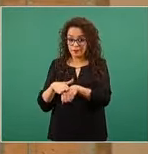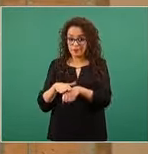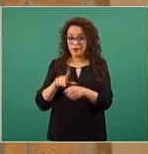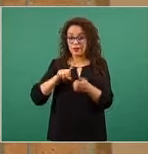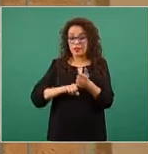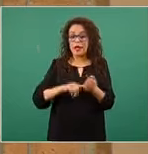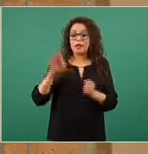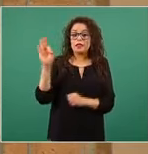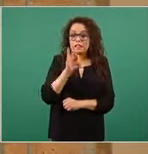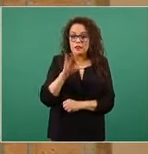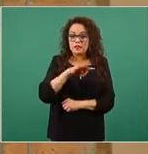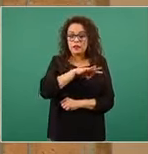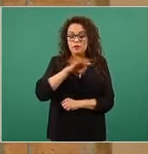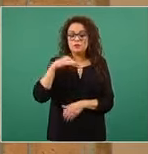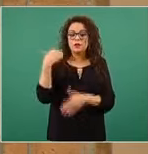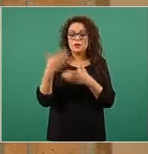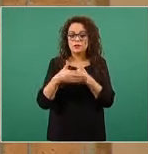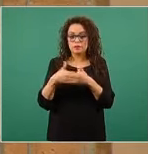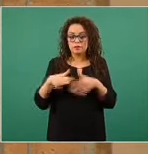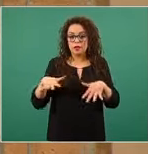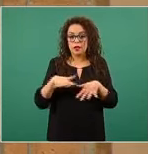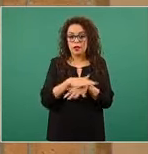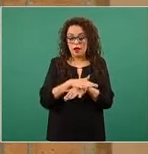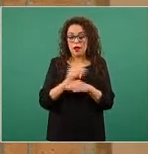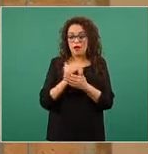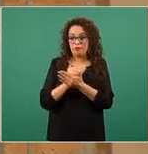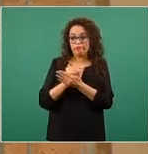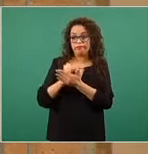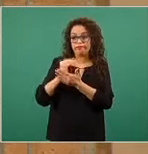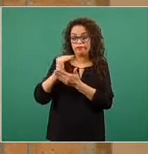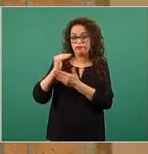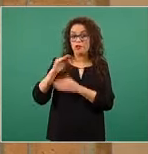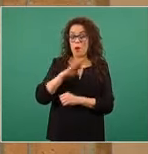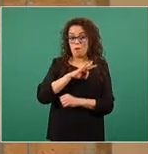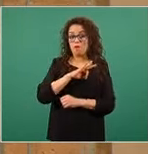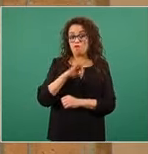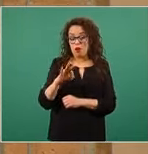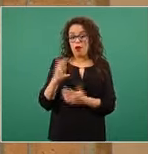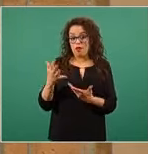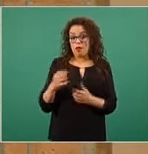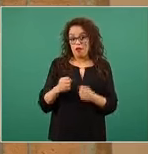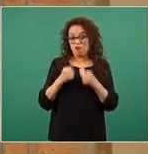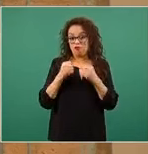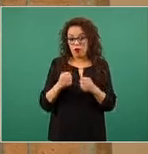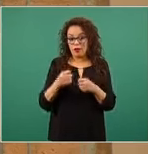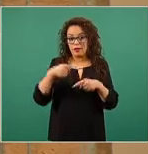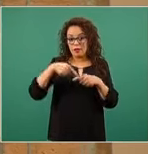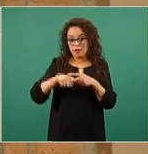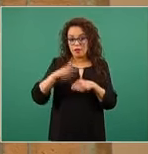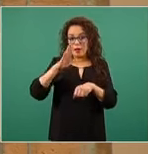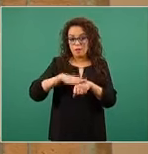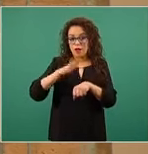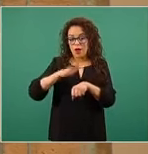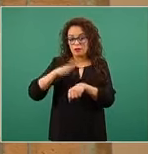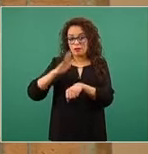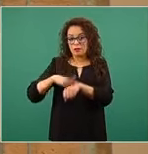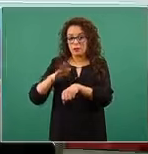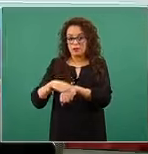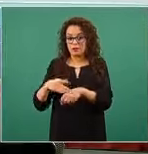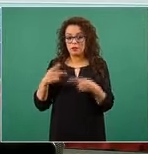representar un cambio en su tendencia, pudieran ser potenciales puntos de inflexión en donde podemos empezar a ver más bien un